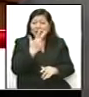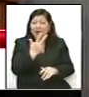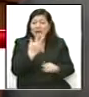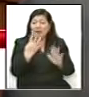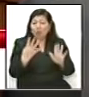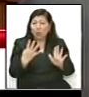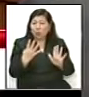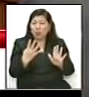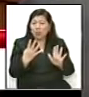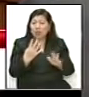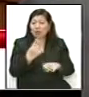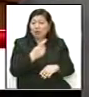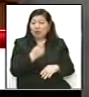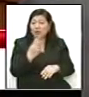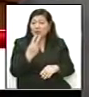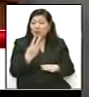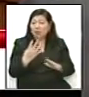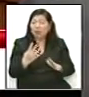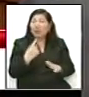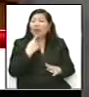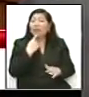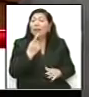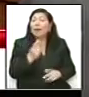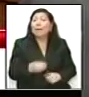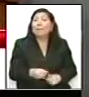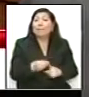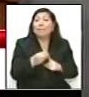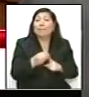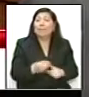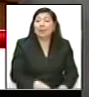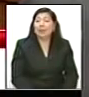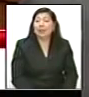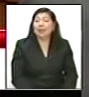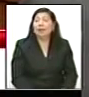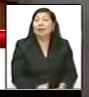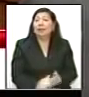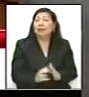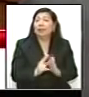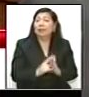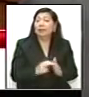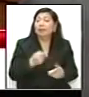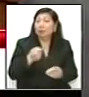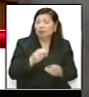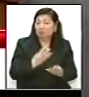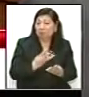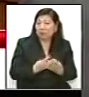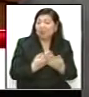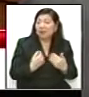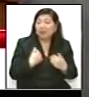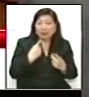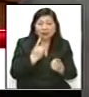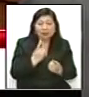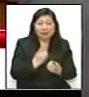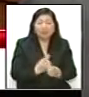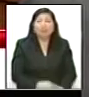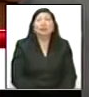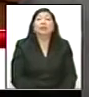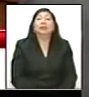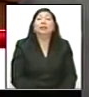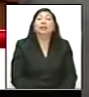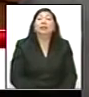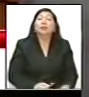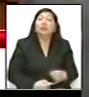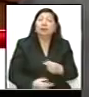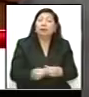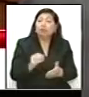inciso 22, dice el principio de que el régimen penitenciario tiene por objeto la